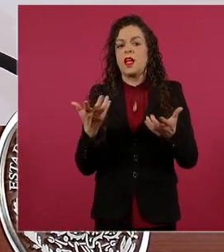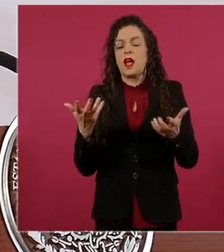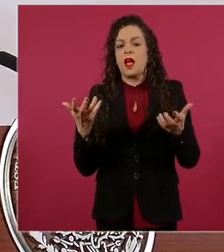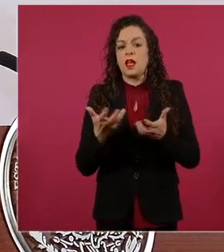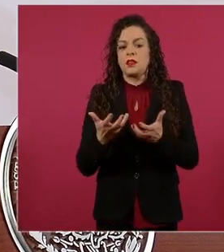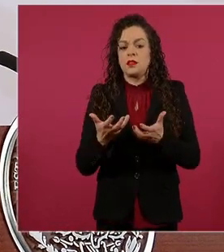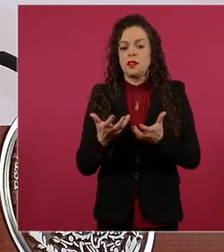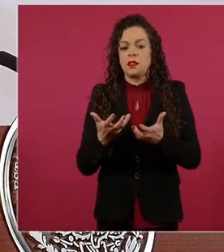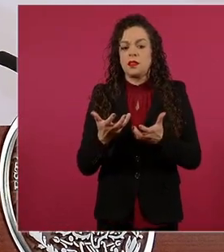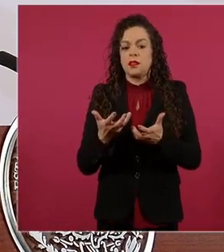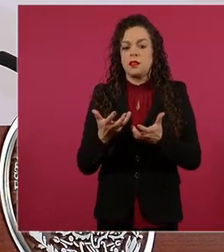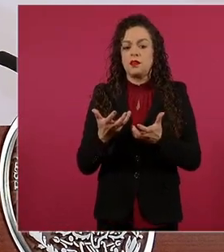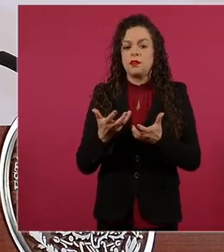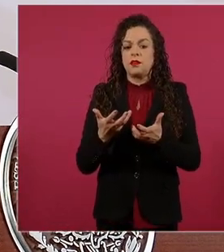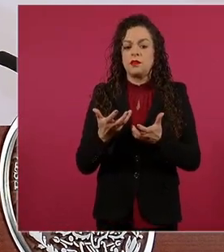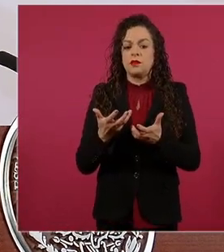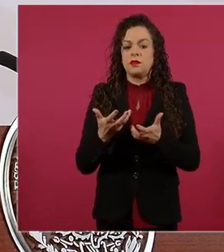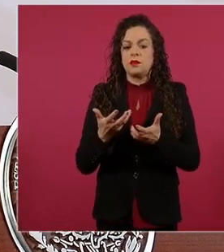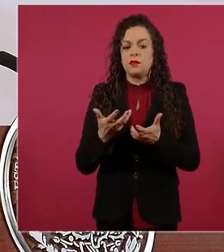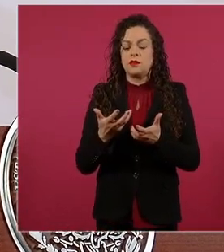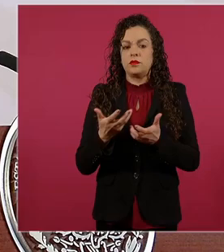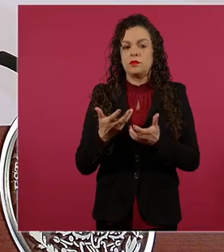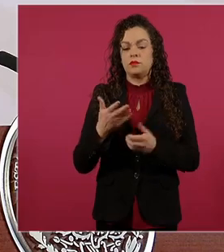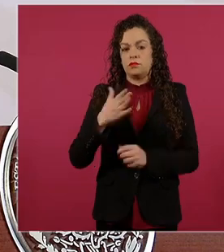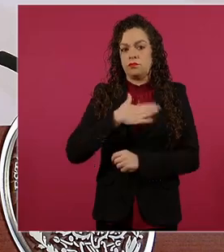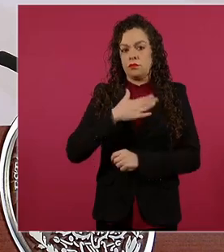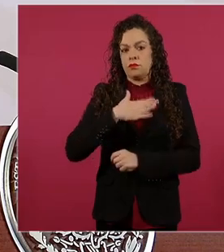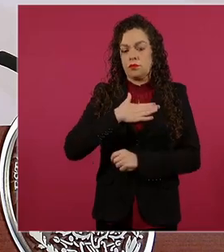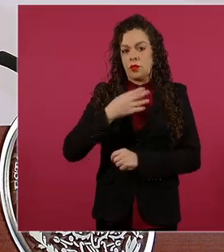el gobierno que encabezamos,